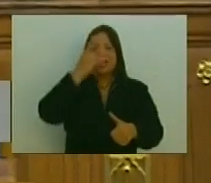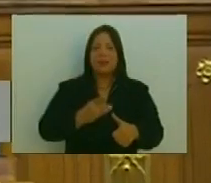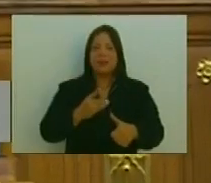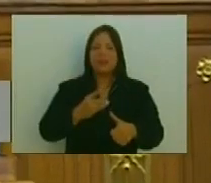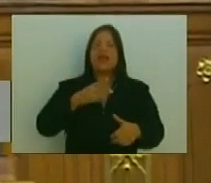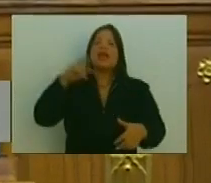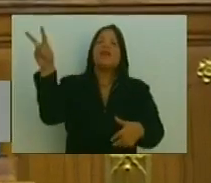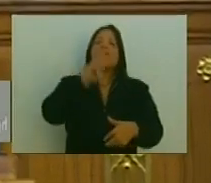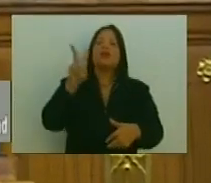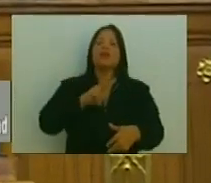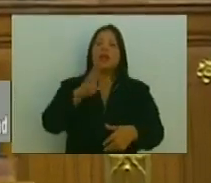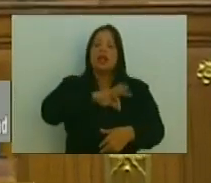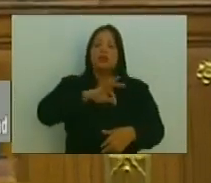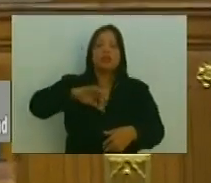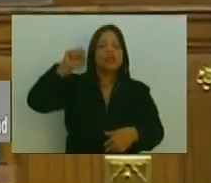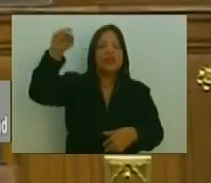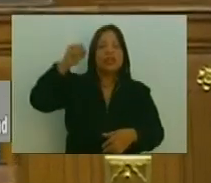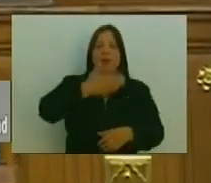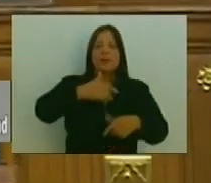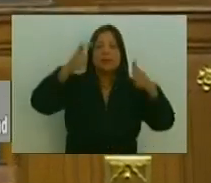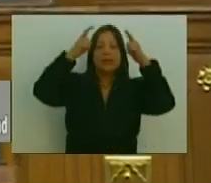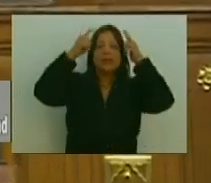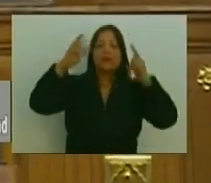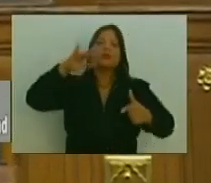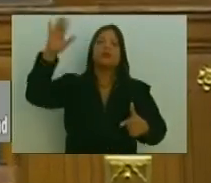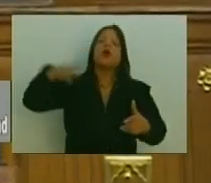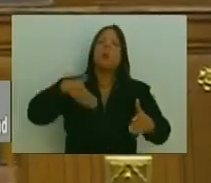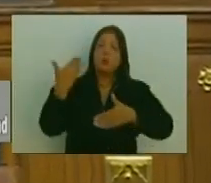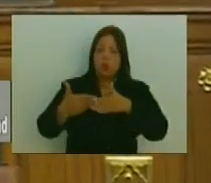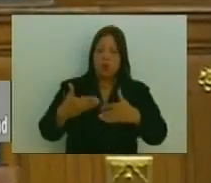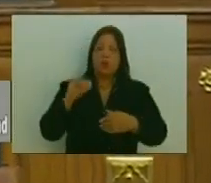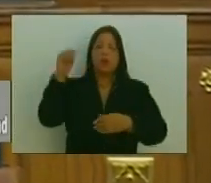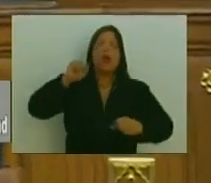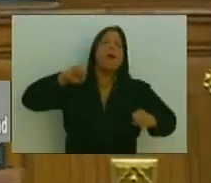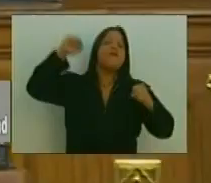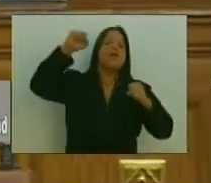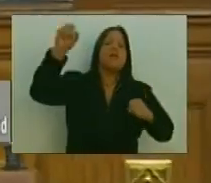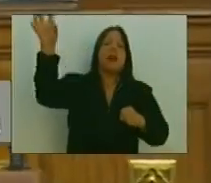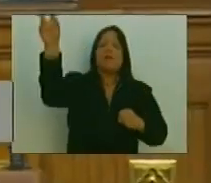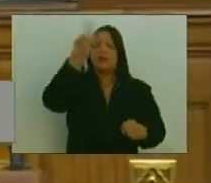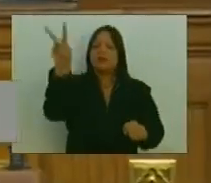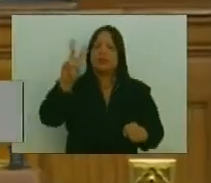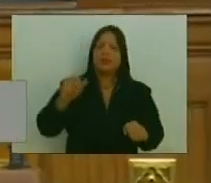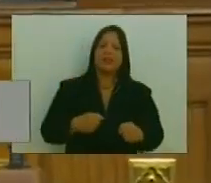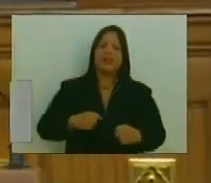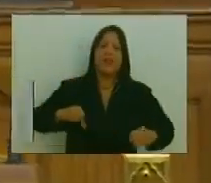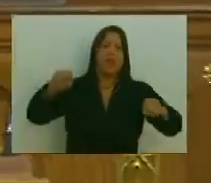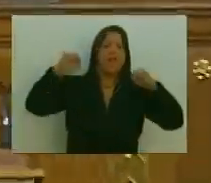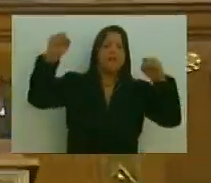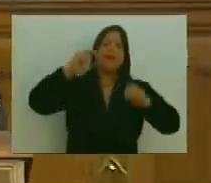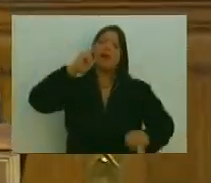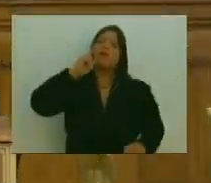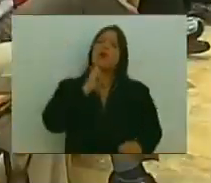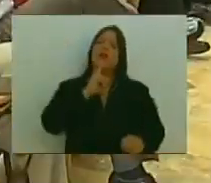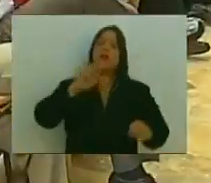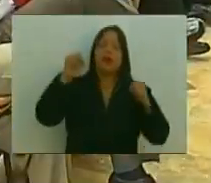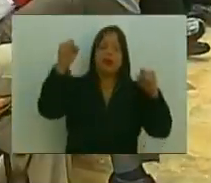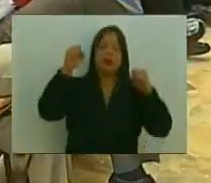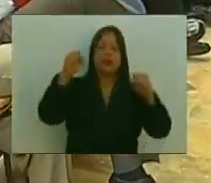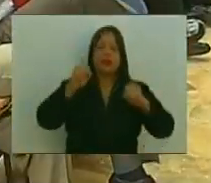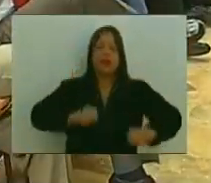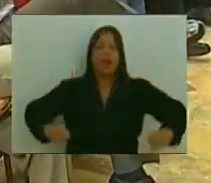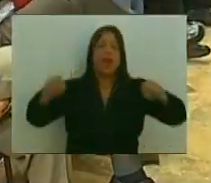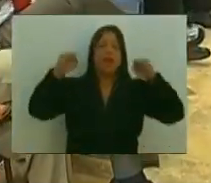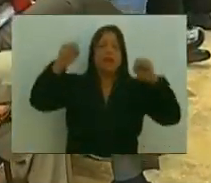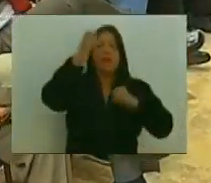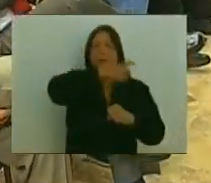la Venezuela socialista que el comandante Chávez soñó sea posible. ¡Viva la patria! ¡Viva! ¡Viva Simón Bolívar! ¡Viva! ¡Viva